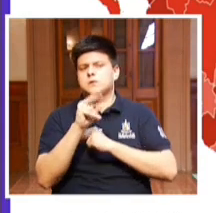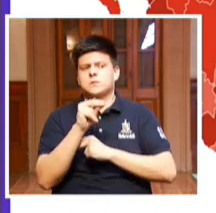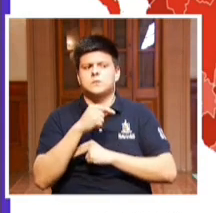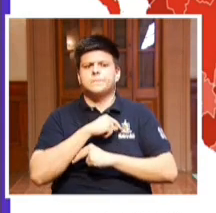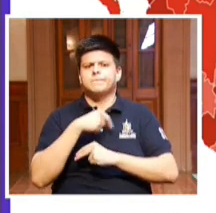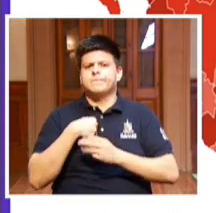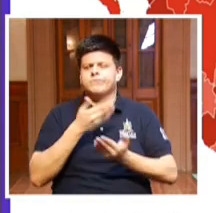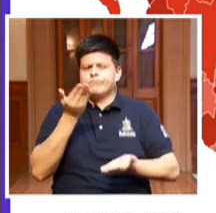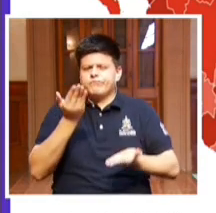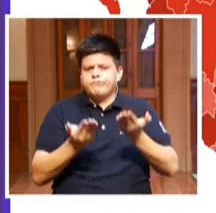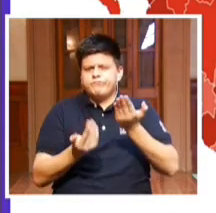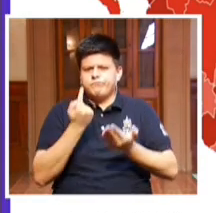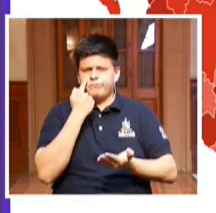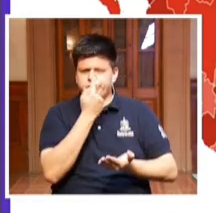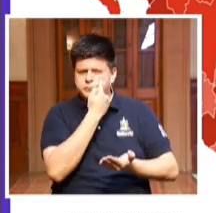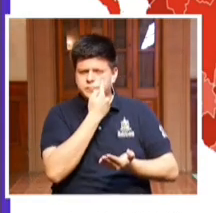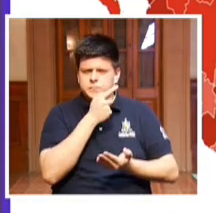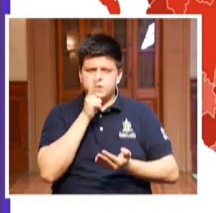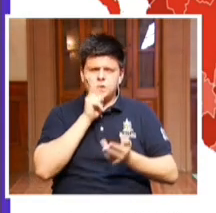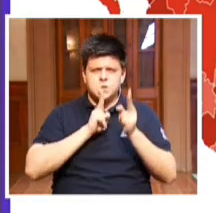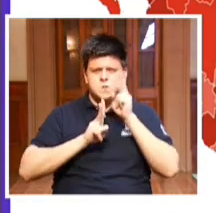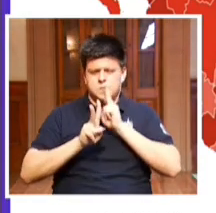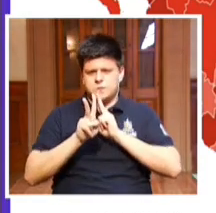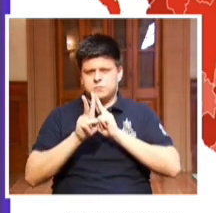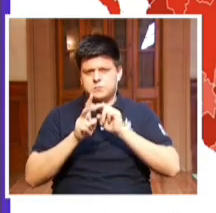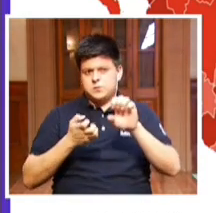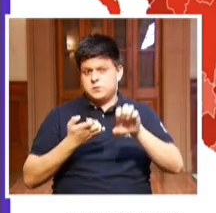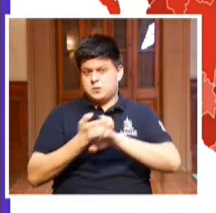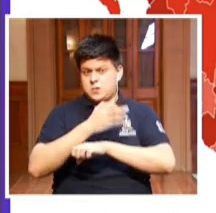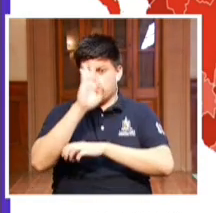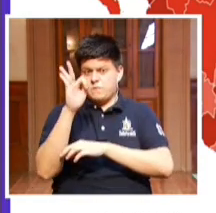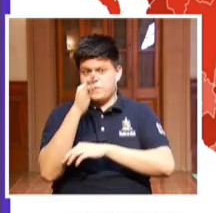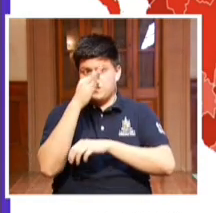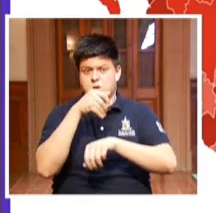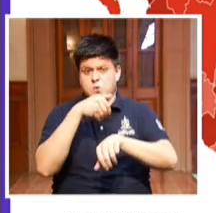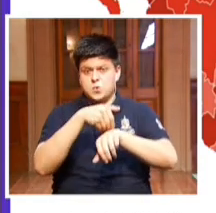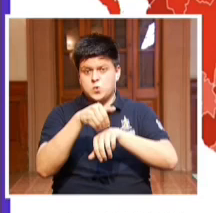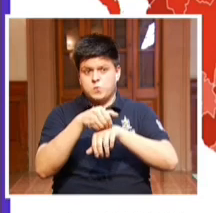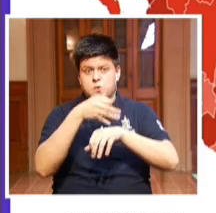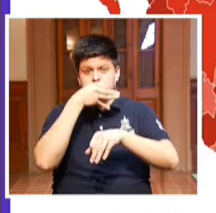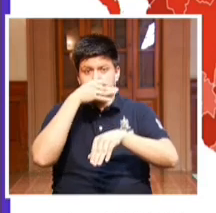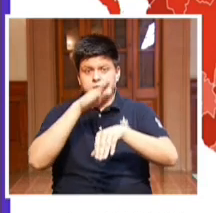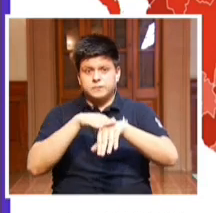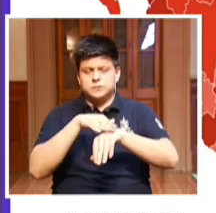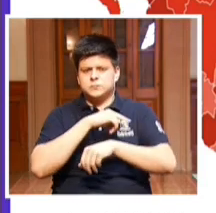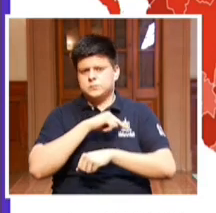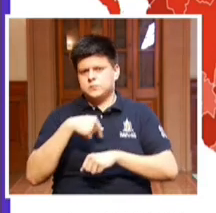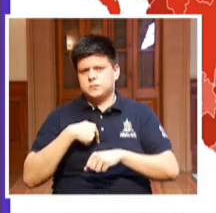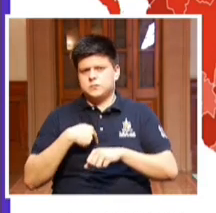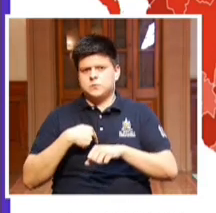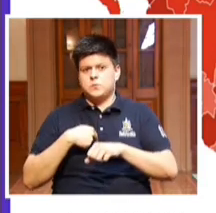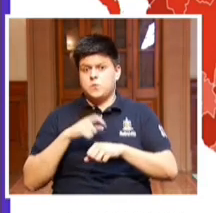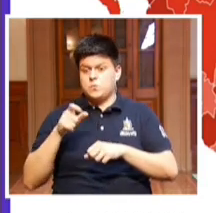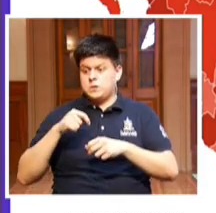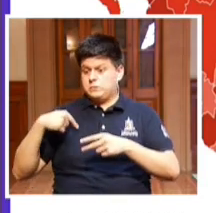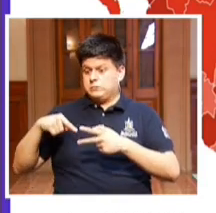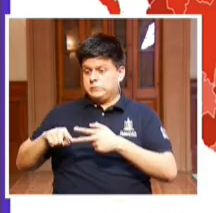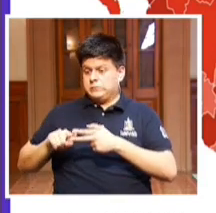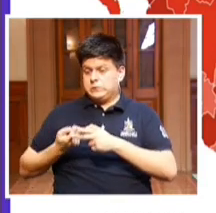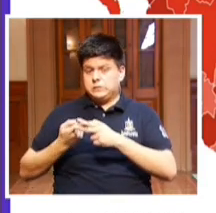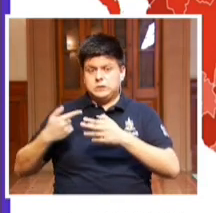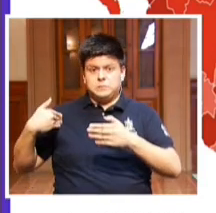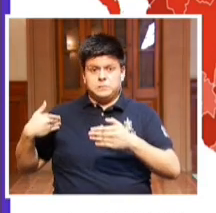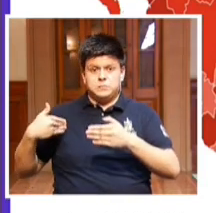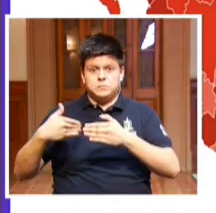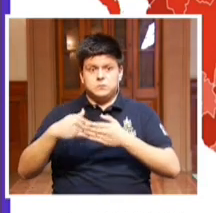estamos en el estado? ¿En qué lugar está el estado? Con las cifras que hemos dado desde que empezó la pandemia en el estado